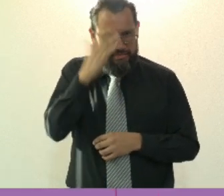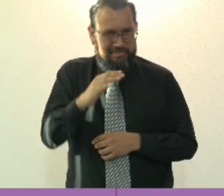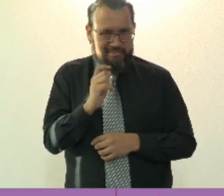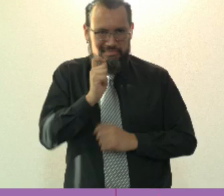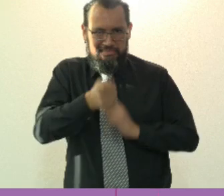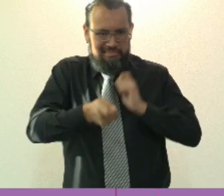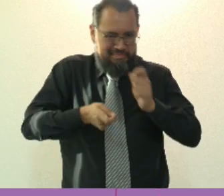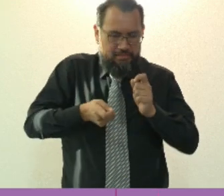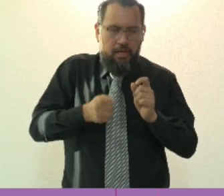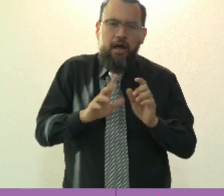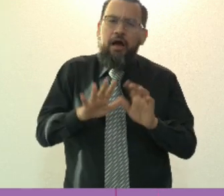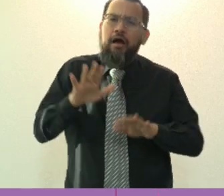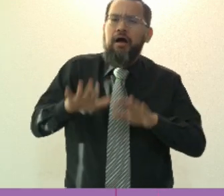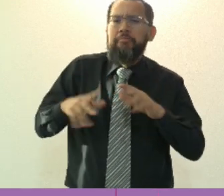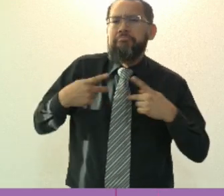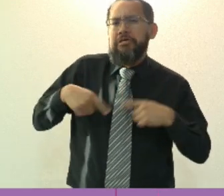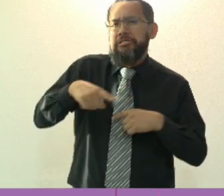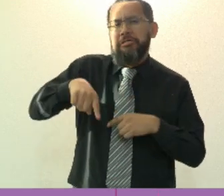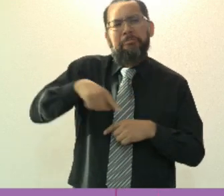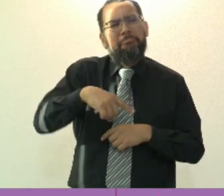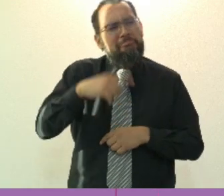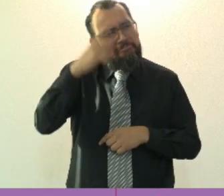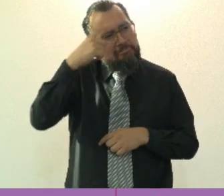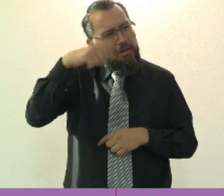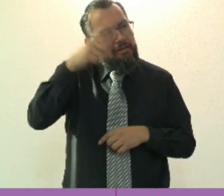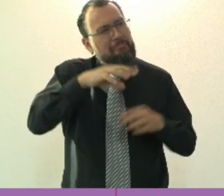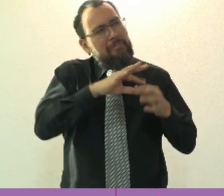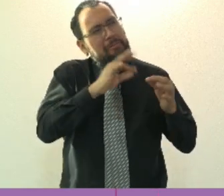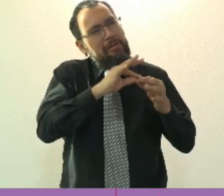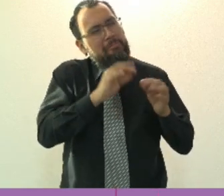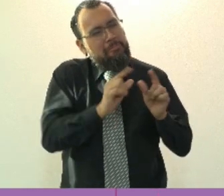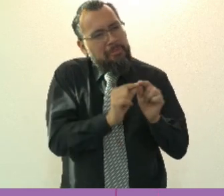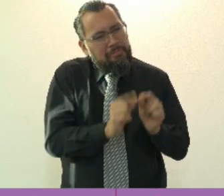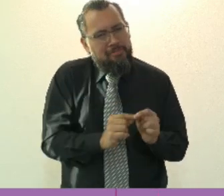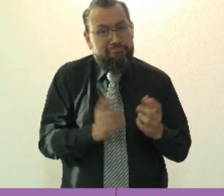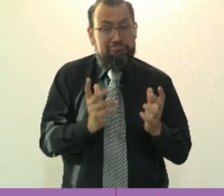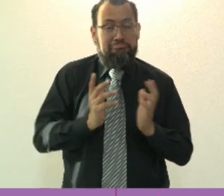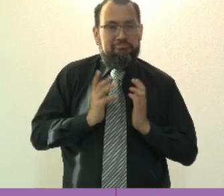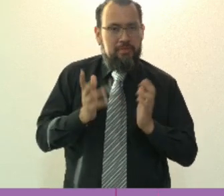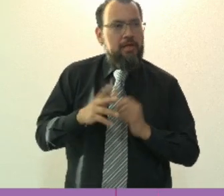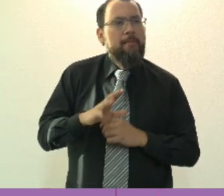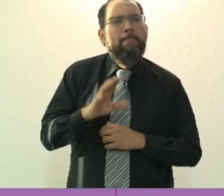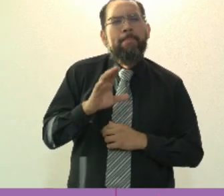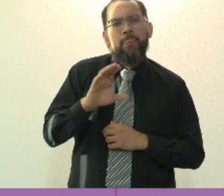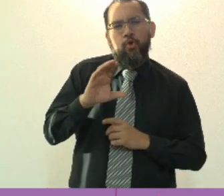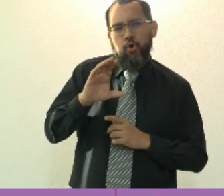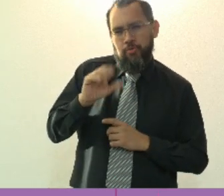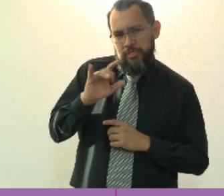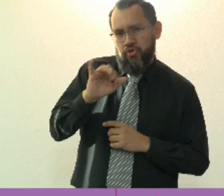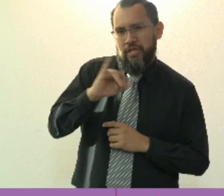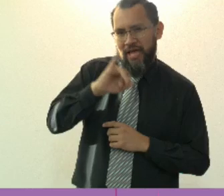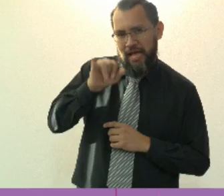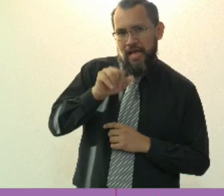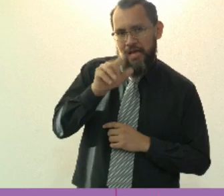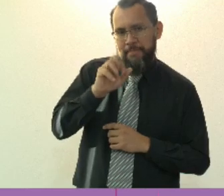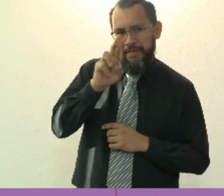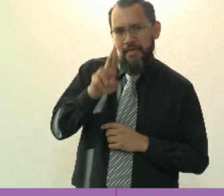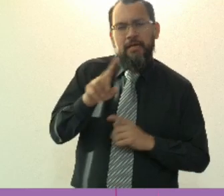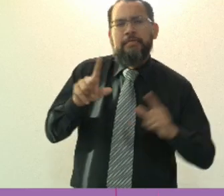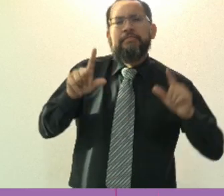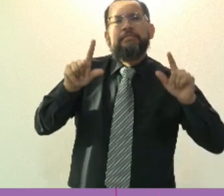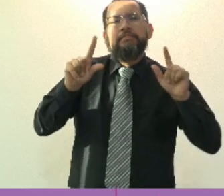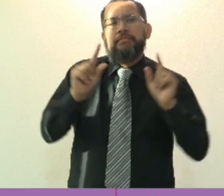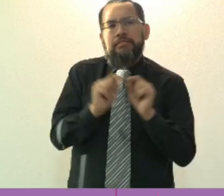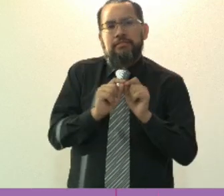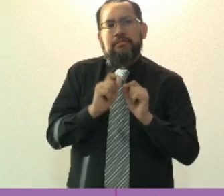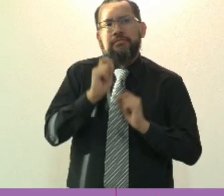como se lo están comentando sus compañeras del observatorio. Al comisionado Javier le pido autorización para comentar muy